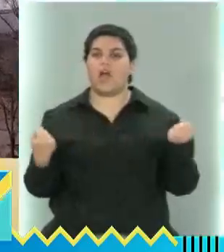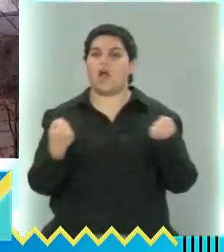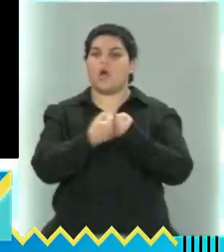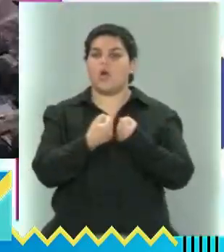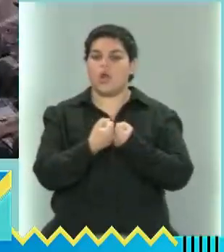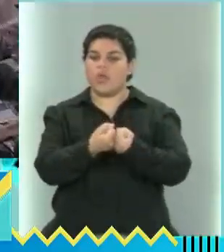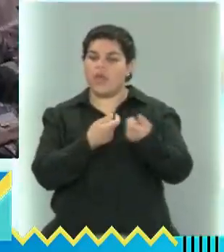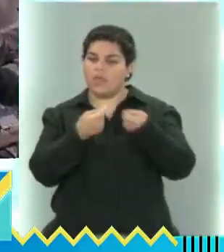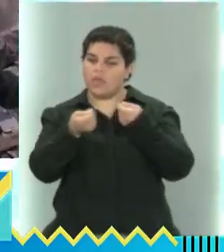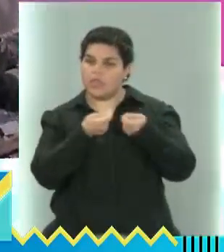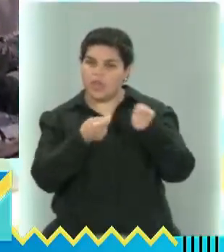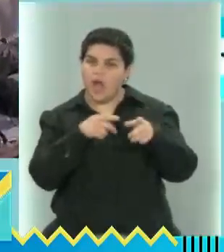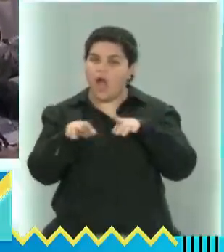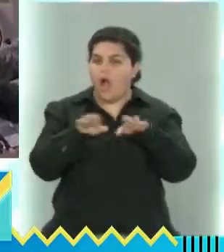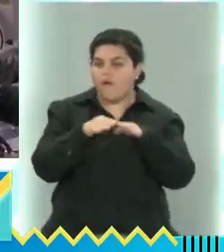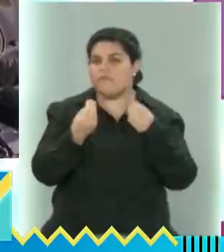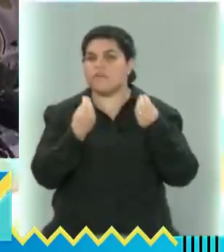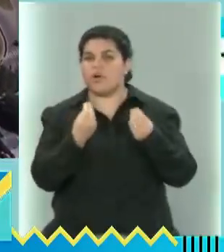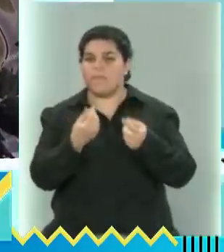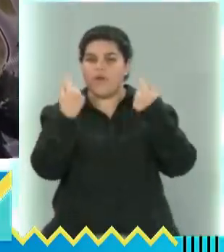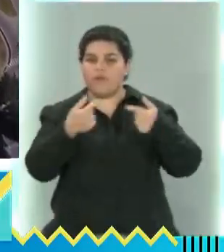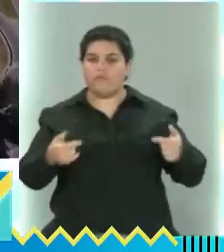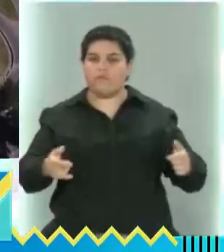cómo se pueden recuperar los contenidos,